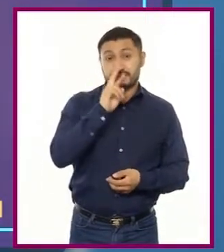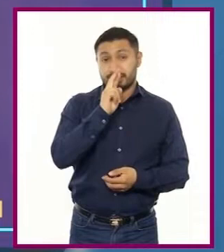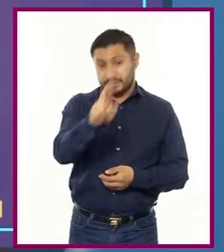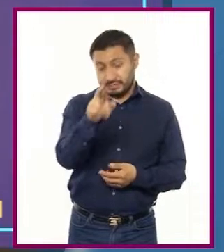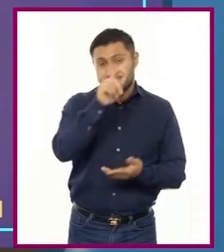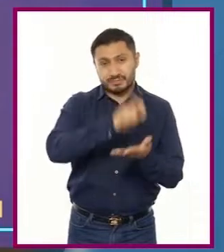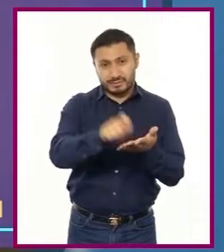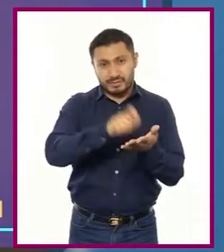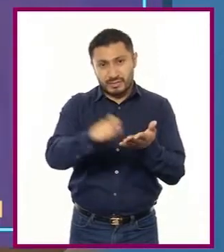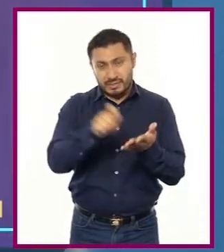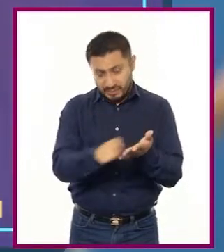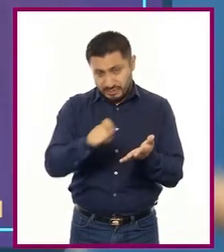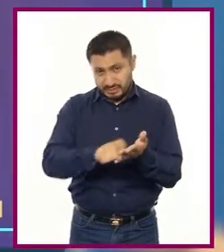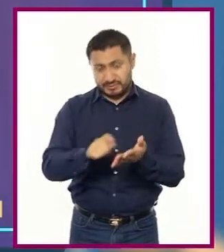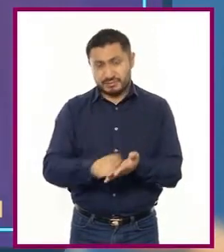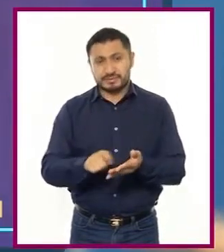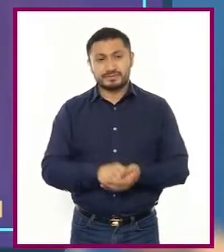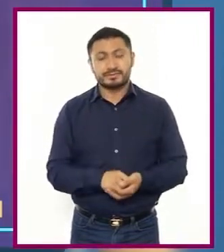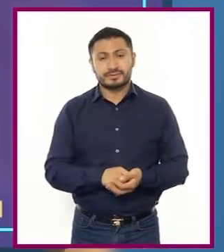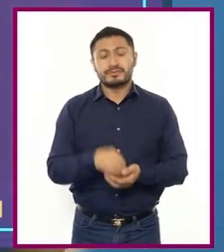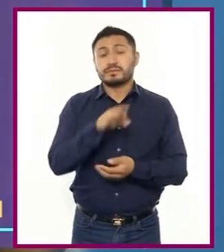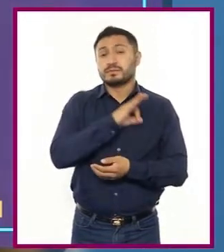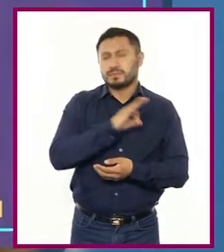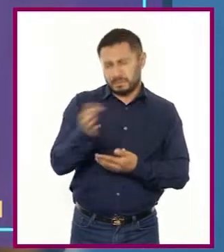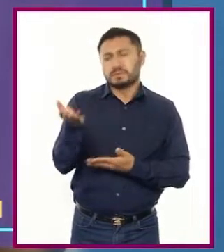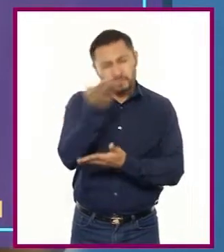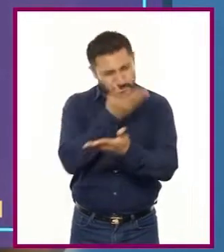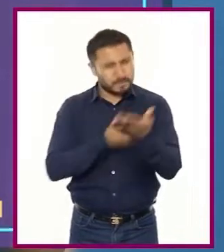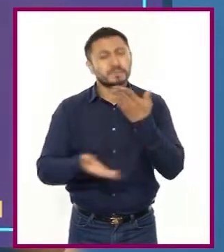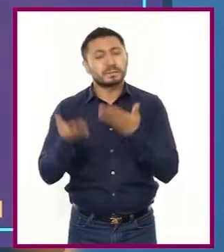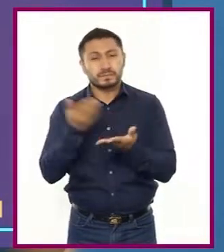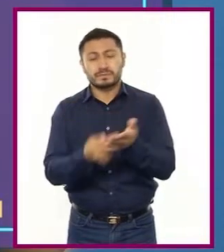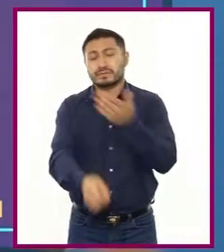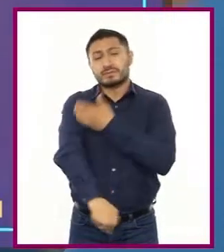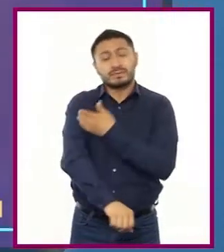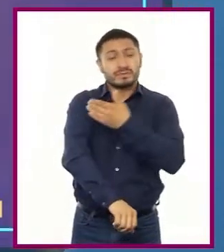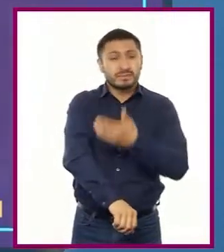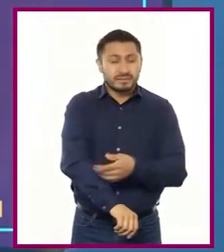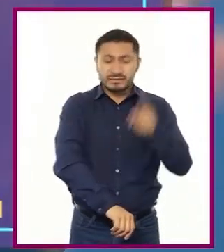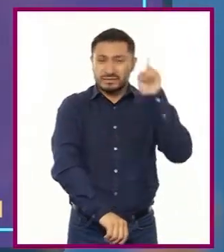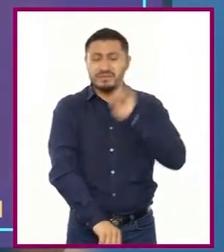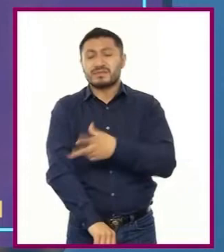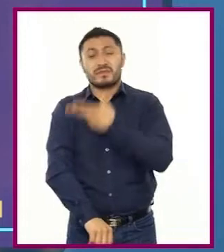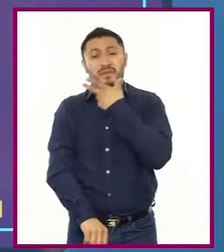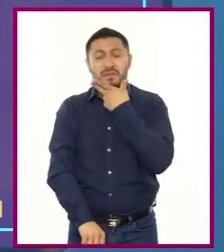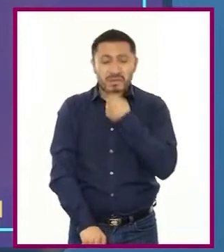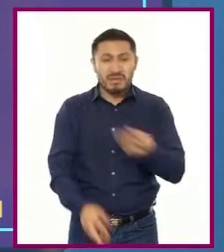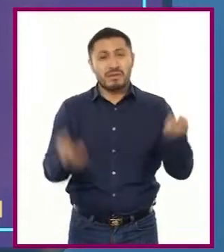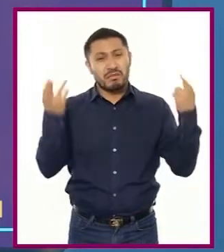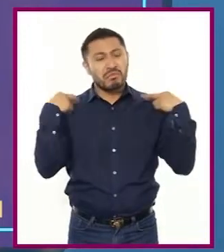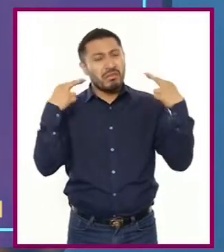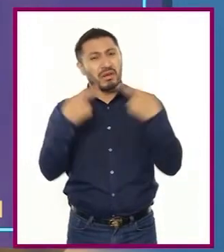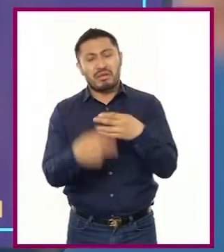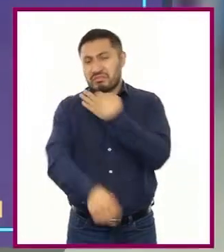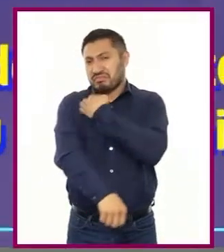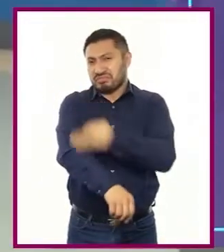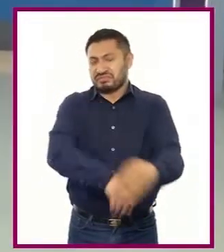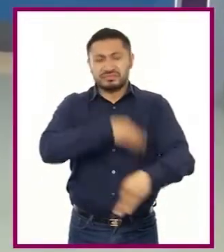lo consideren oportuno. Pueden compartirlas con compañeras, compañeros, docentes o familiares.